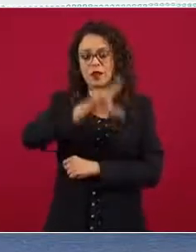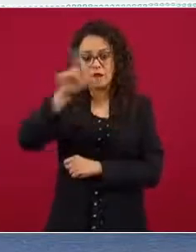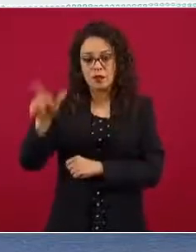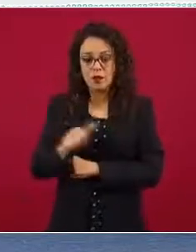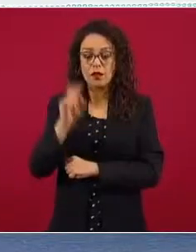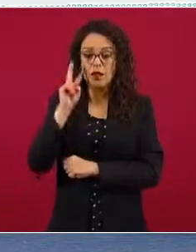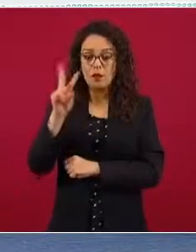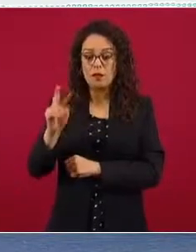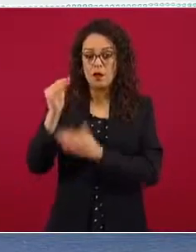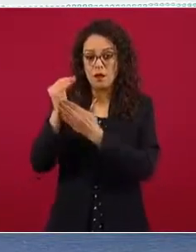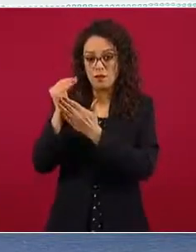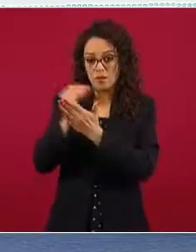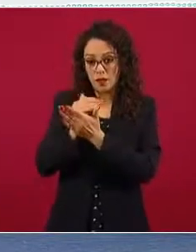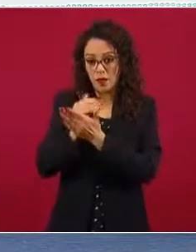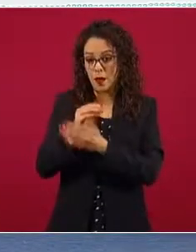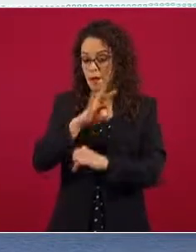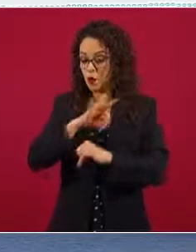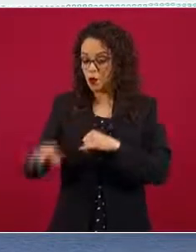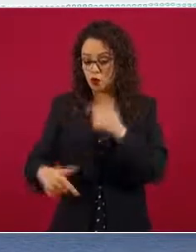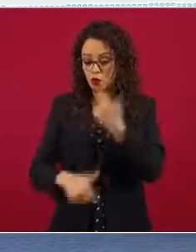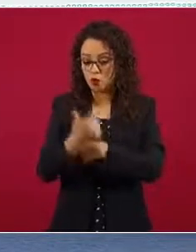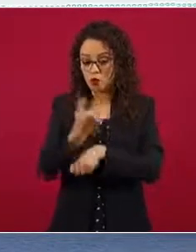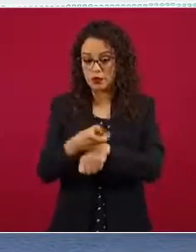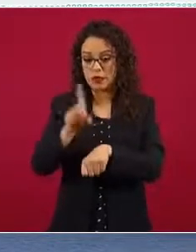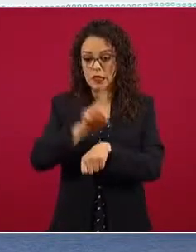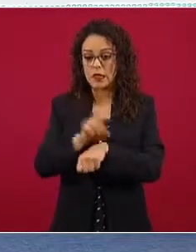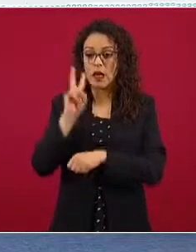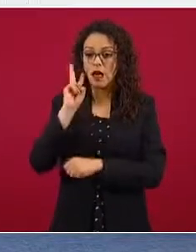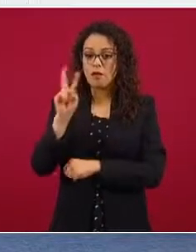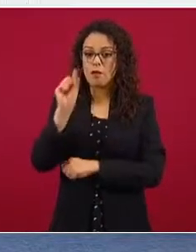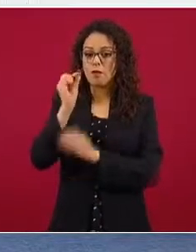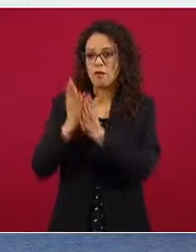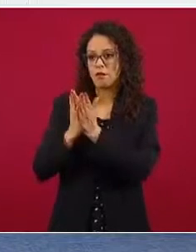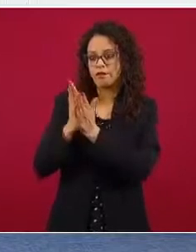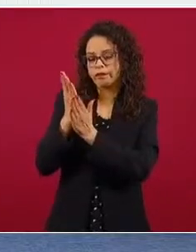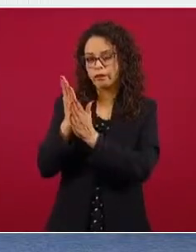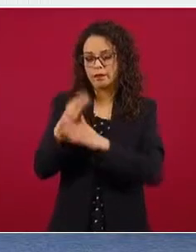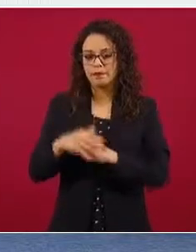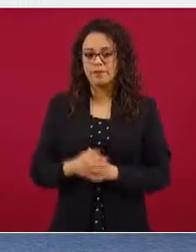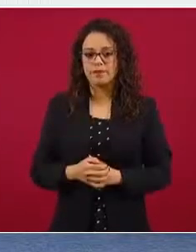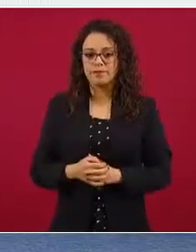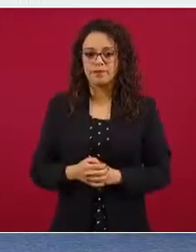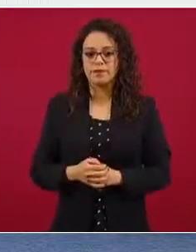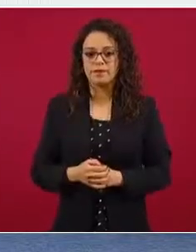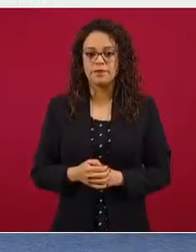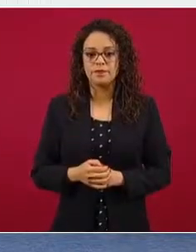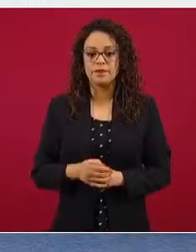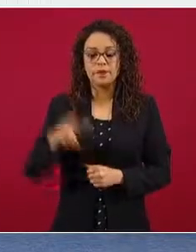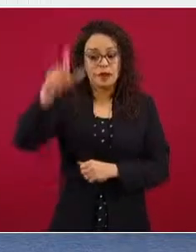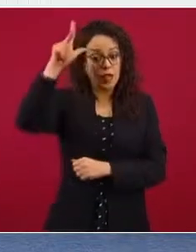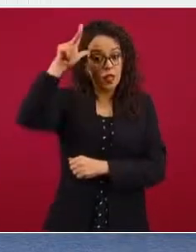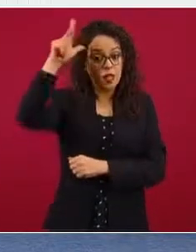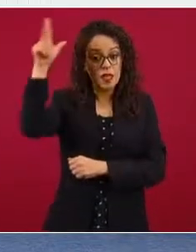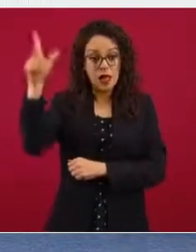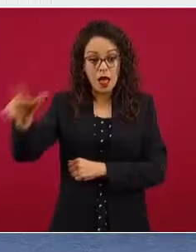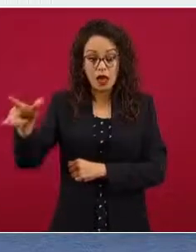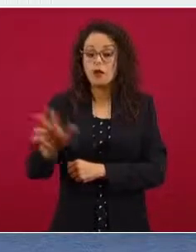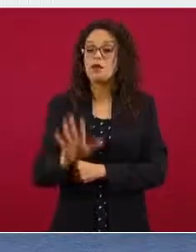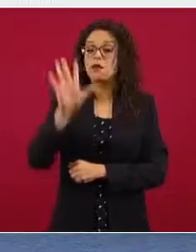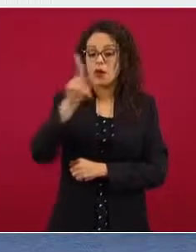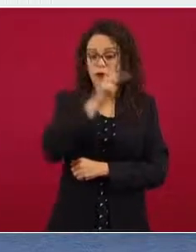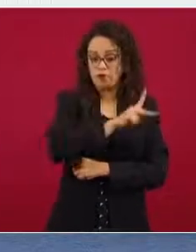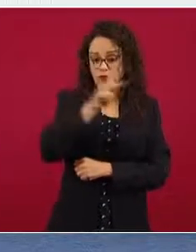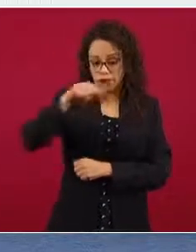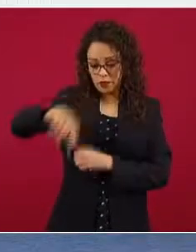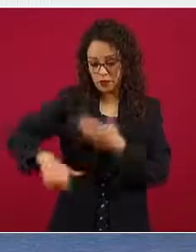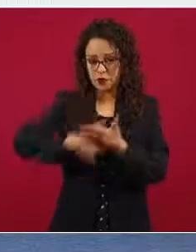reducción y solamente en los últimos 12 días tienen un incremento. La siguiente. El Estado de Hidalgo, un patrón muy semejante al de la Ciudad de